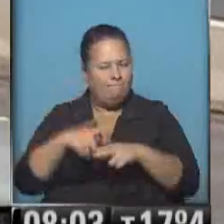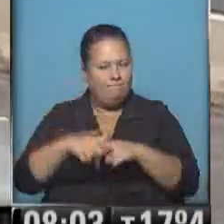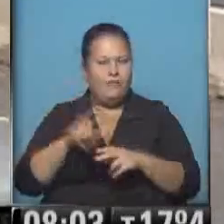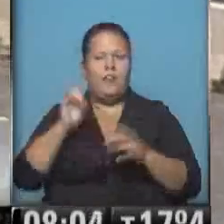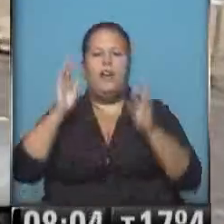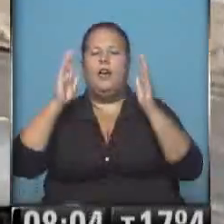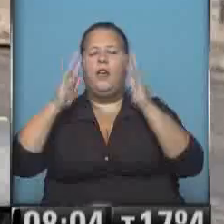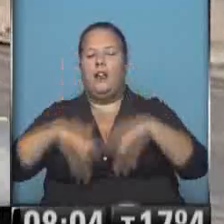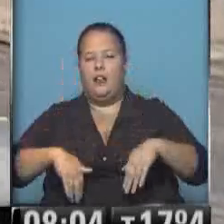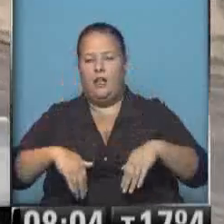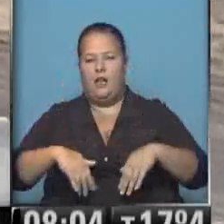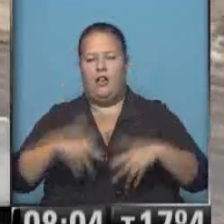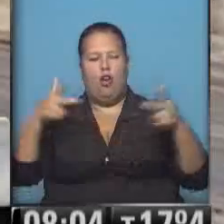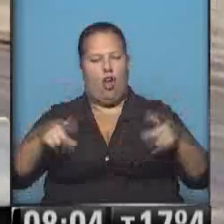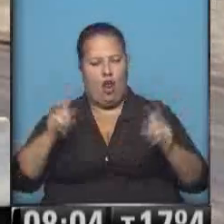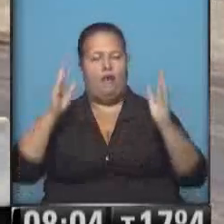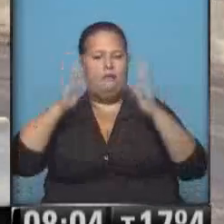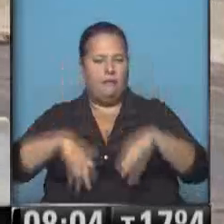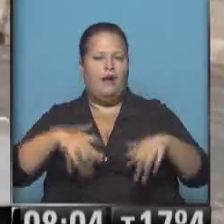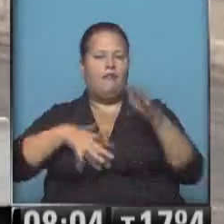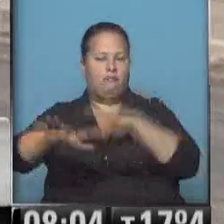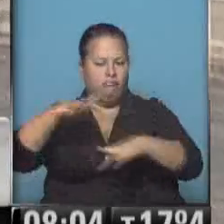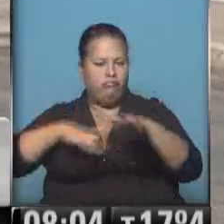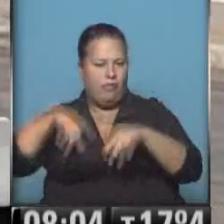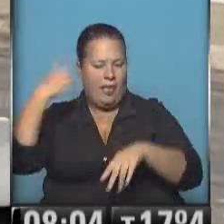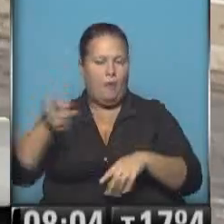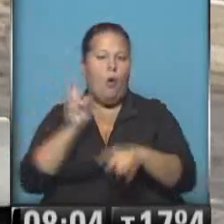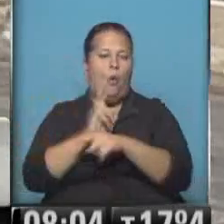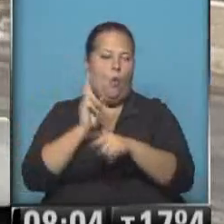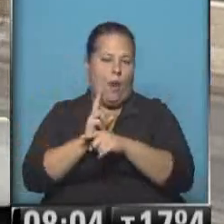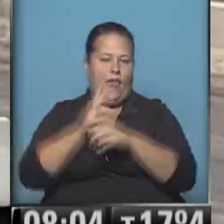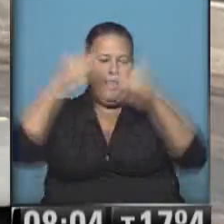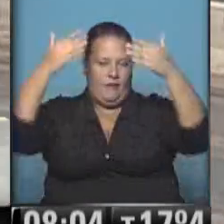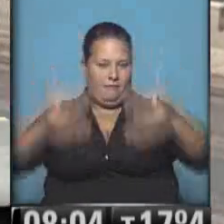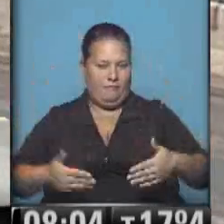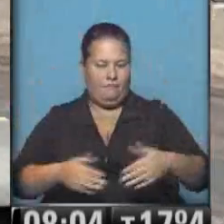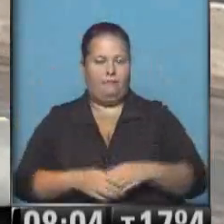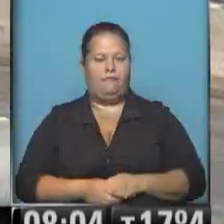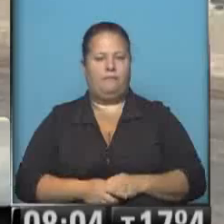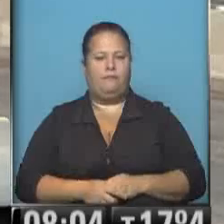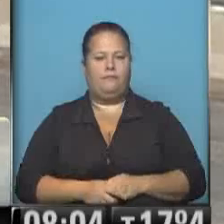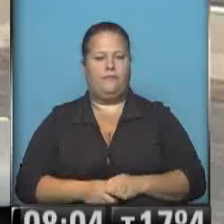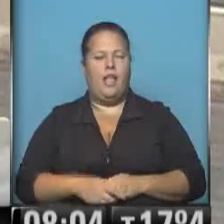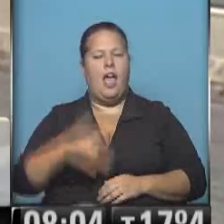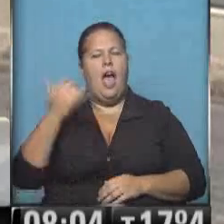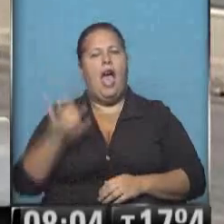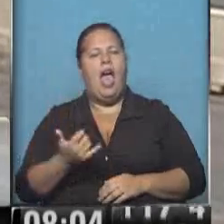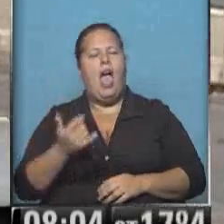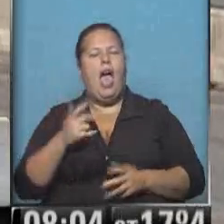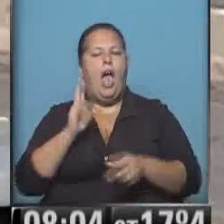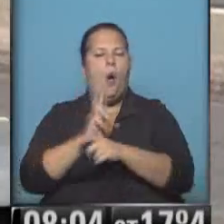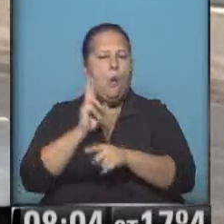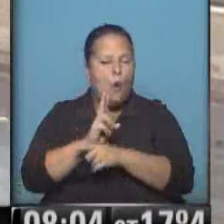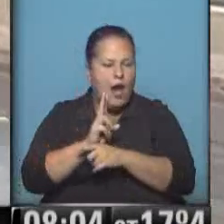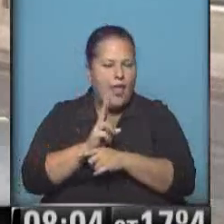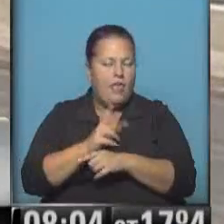Demoler con corte, se van a demoler con tránsito habilitante, protegiéndolo con pantallas. ¿Hay algún tipo de